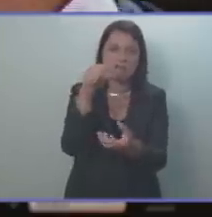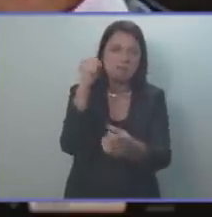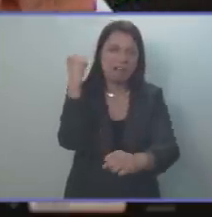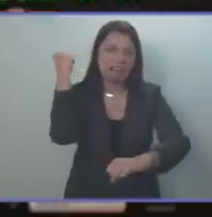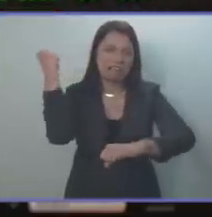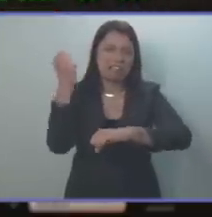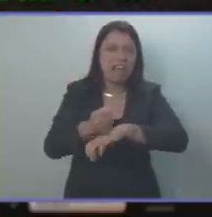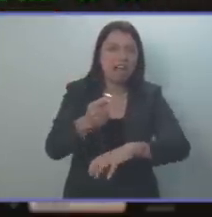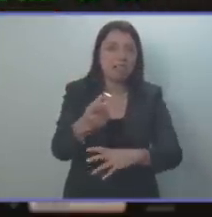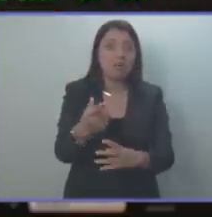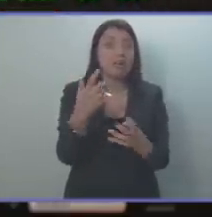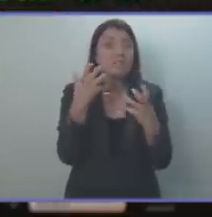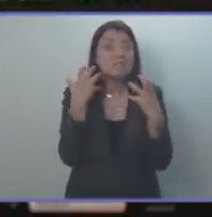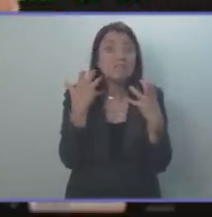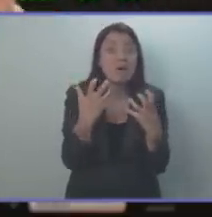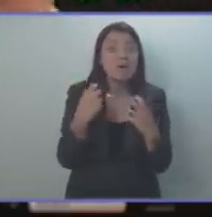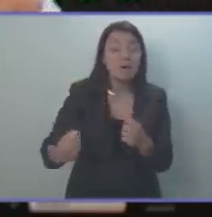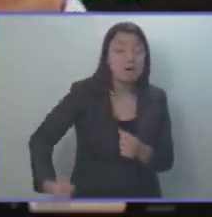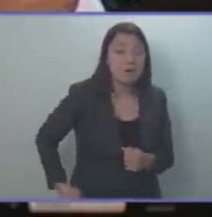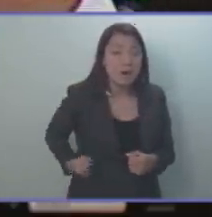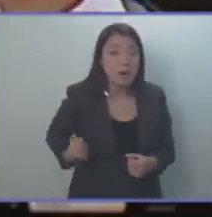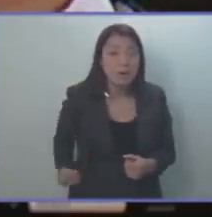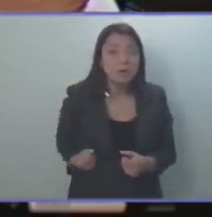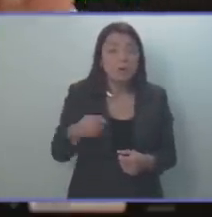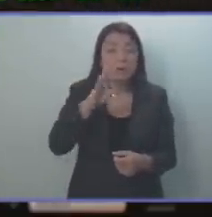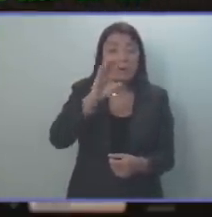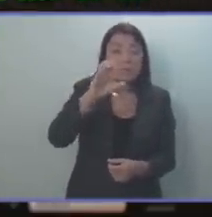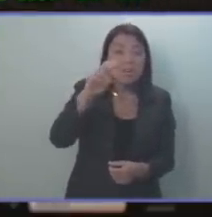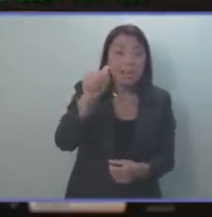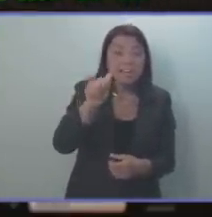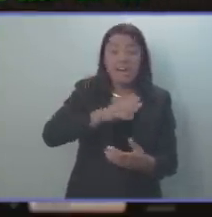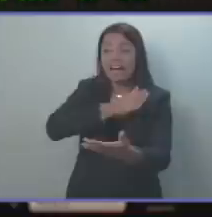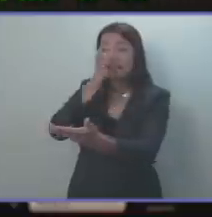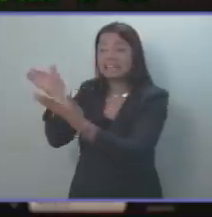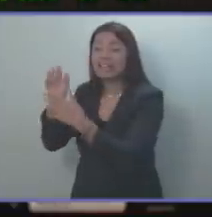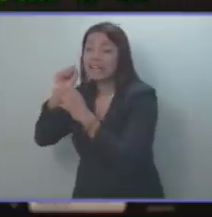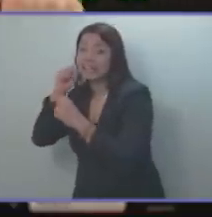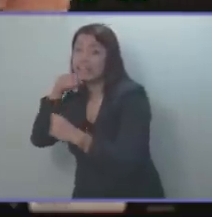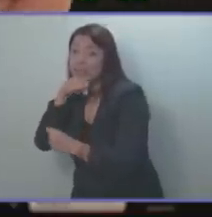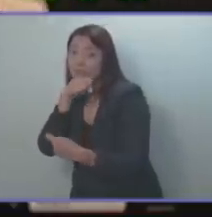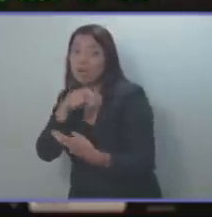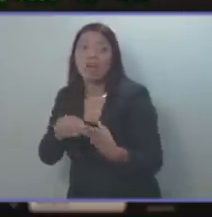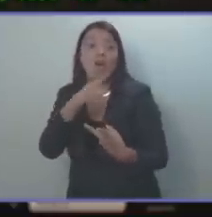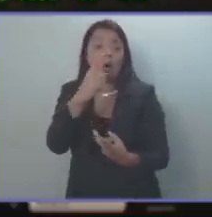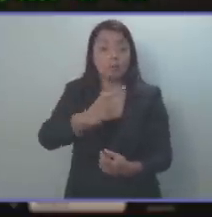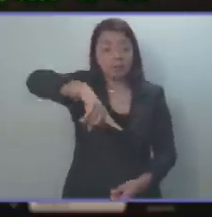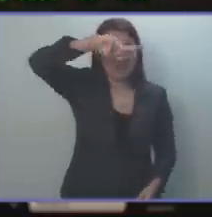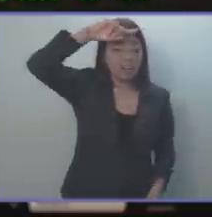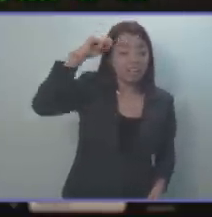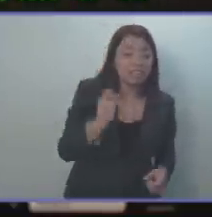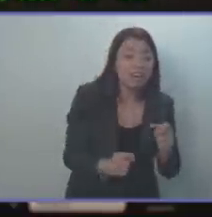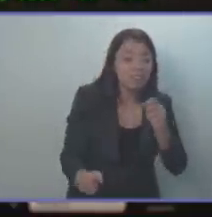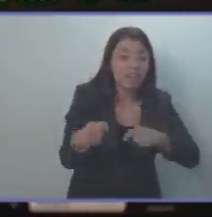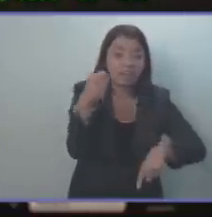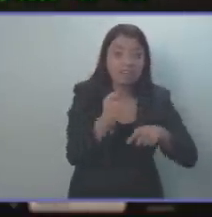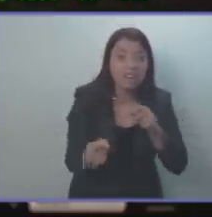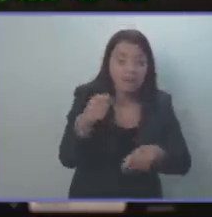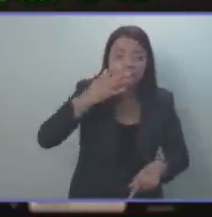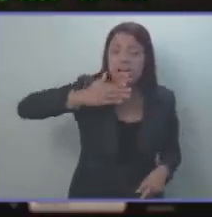estudiantes becarios, a cientos de trabajadores del campo que apoyaba a Taiwán con su